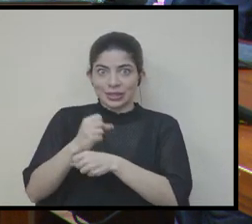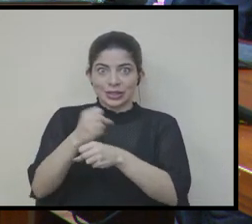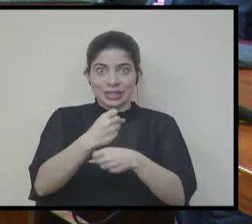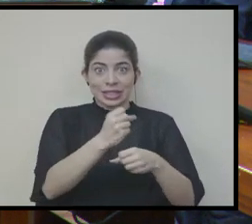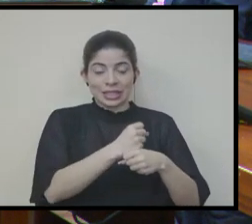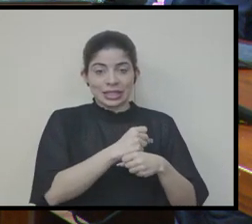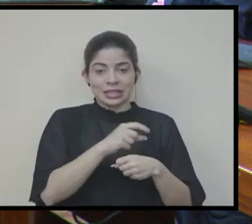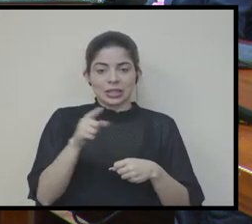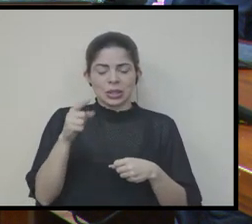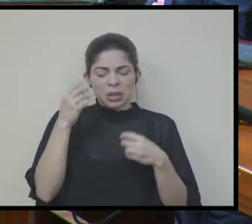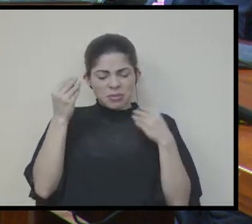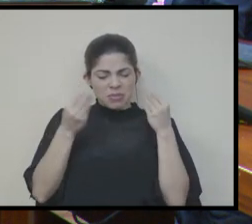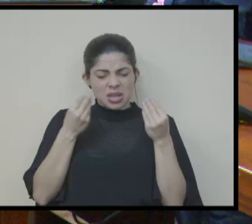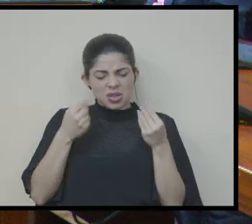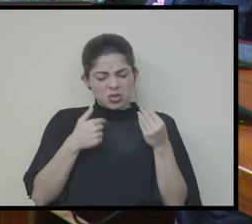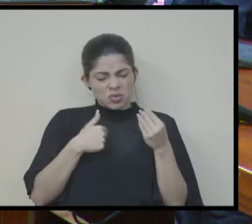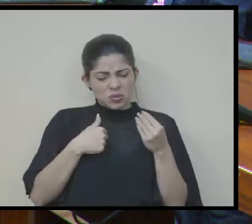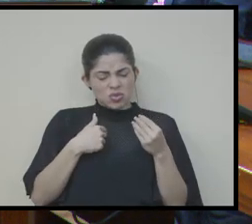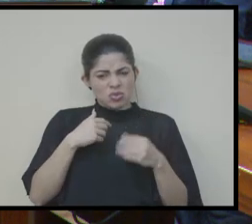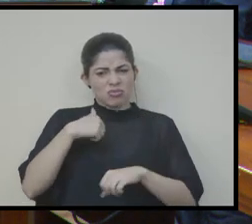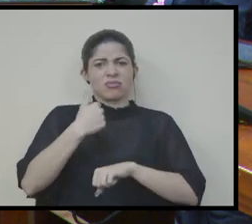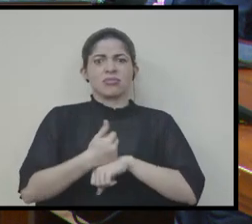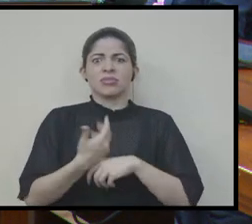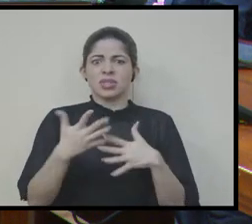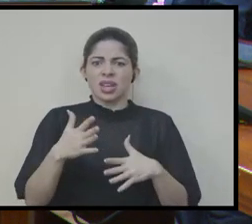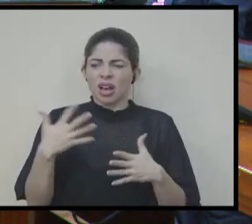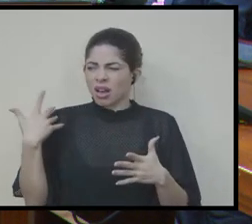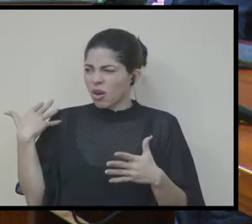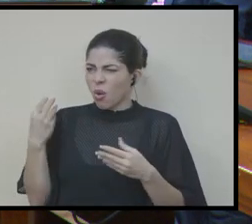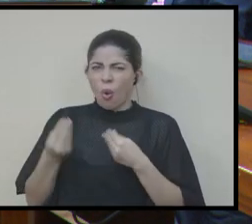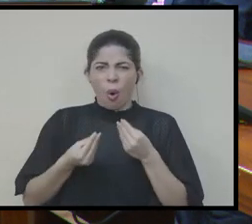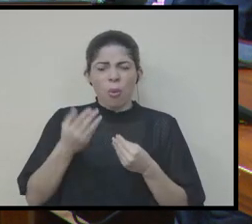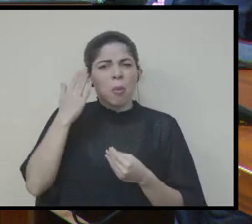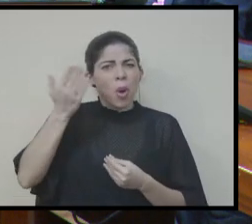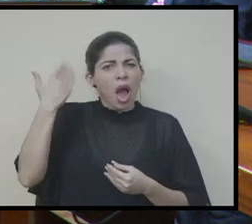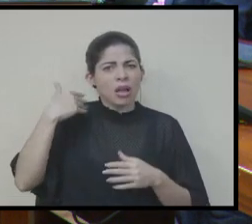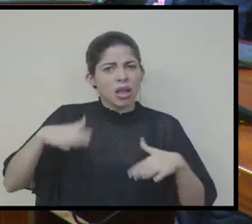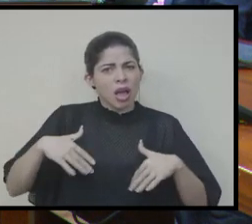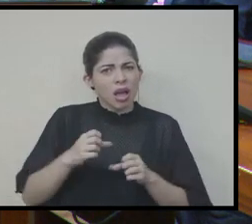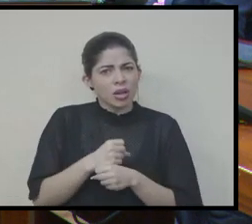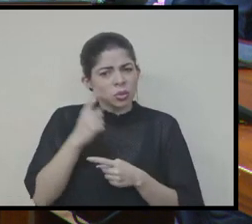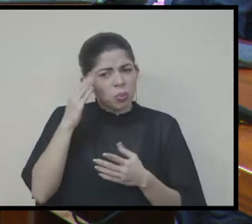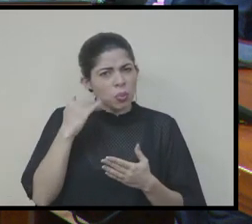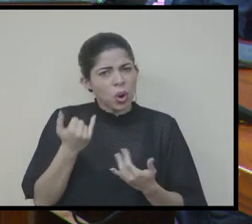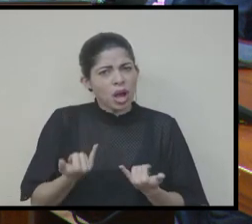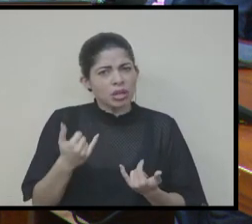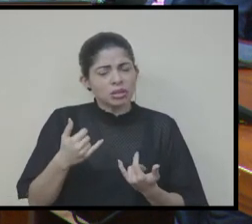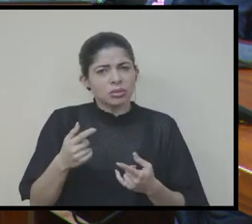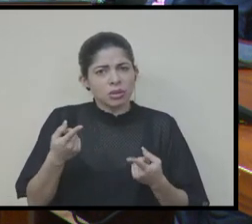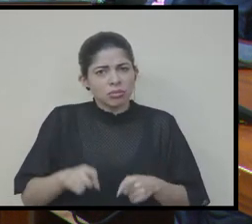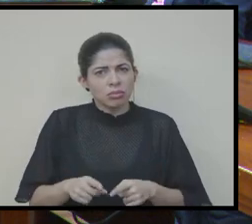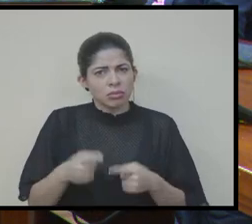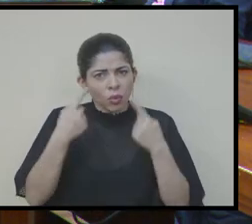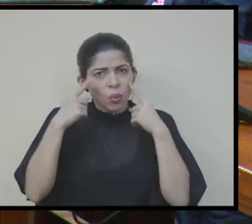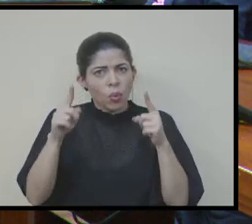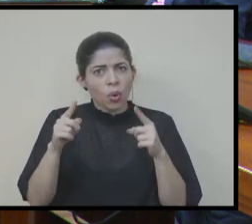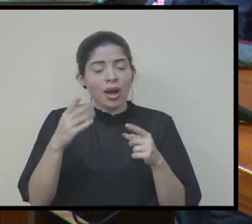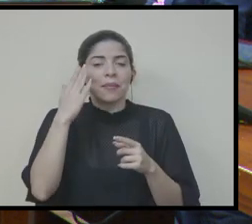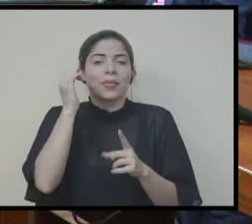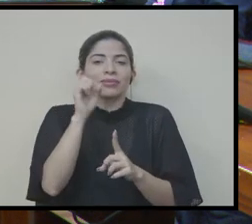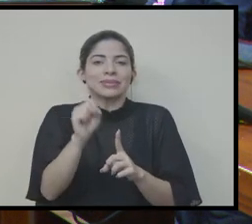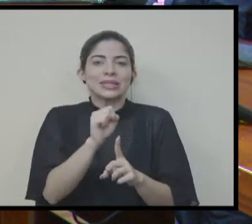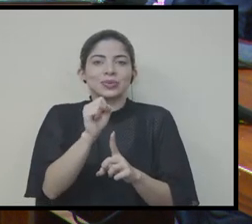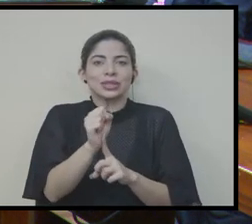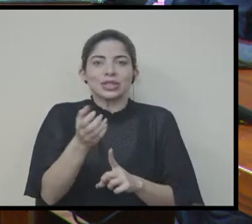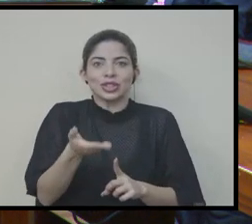se pone a pensar, ¿cómo llegué yo ahí y por qué no lo hice antes? ¿Verdad? ¿Por qué? Porque la